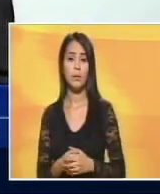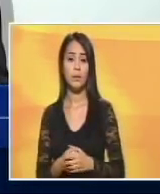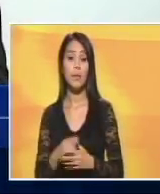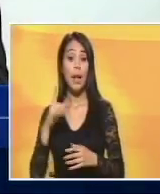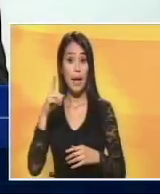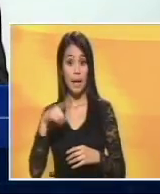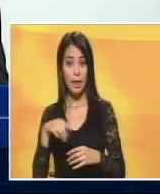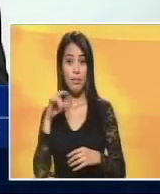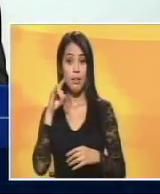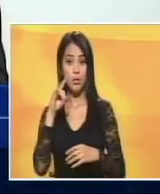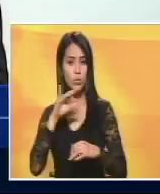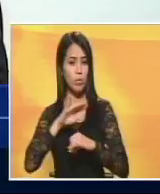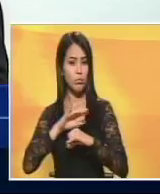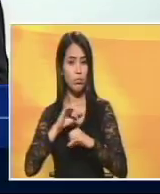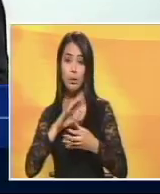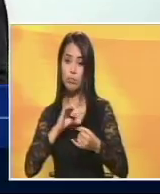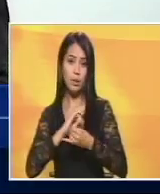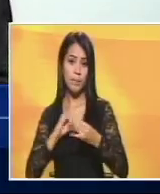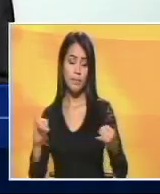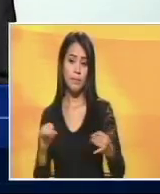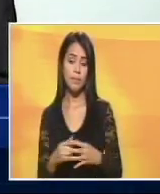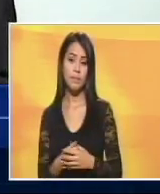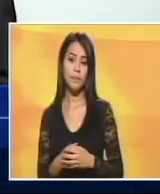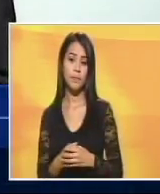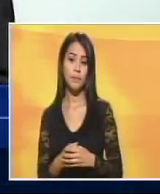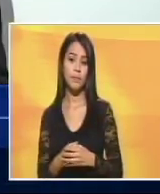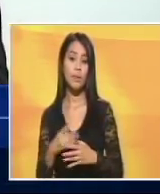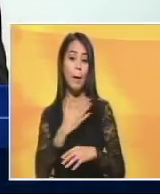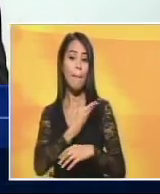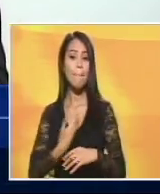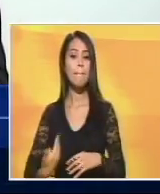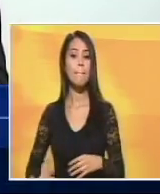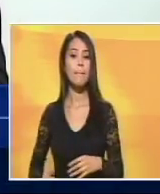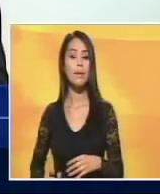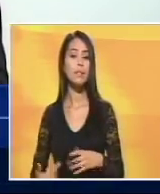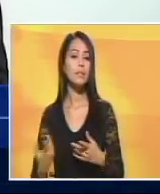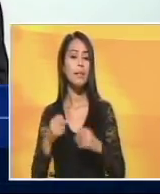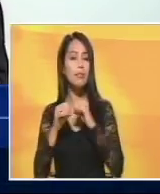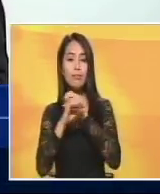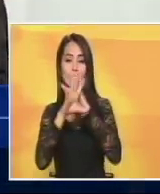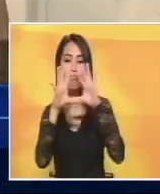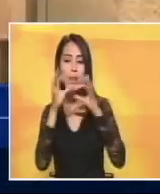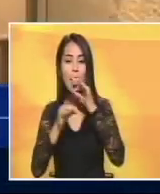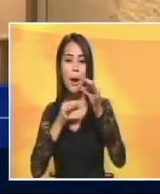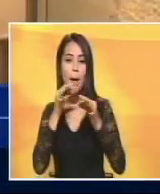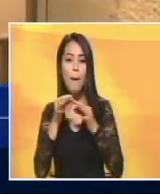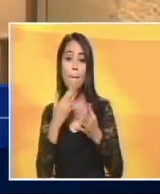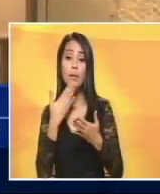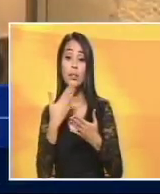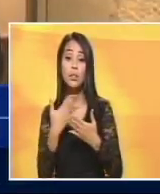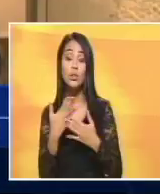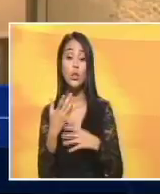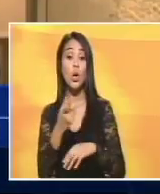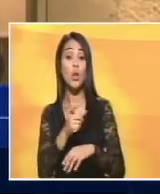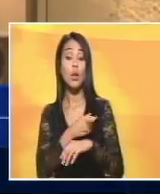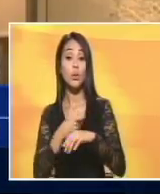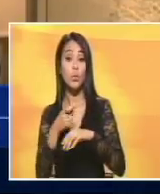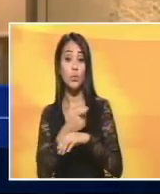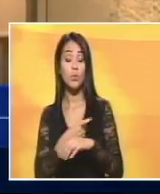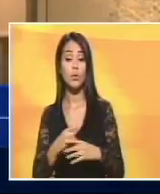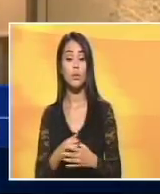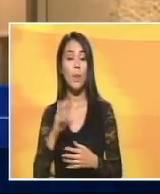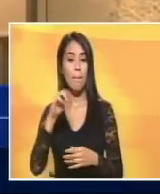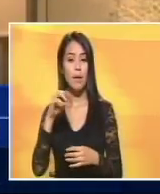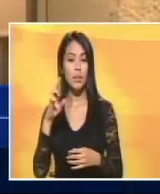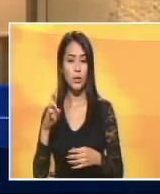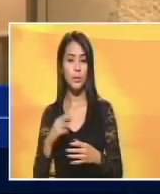lunes termina el plazo para que el presidente de la Generalitat aclare por petición del gobierno de Mariano Rajoy. Se ha declarado